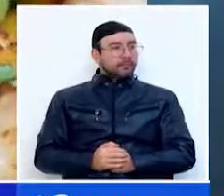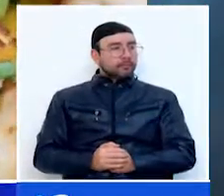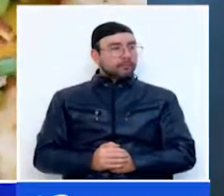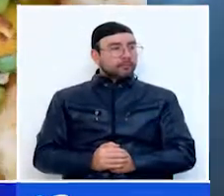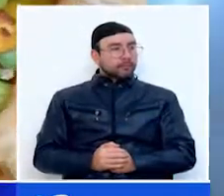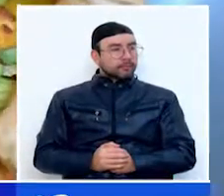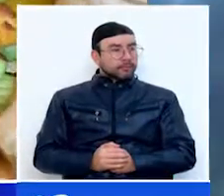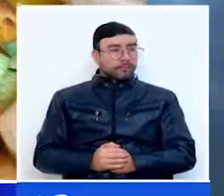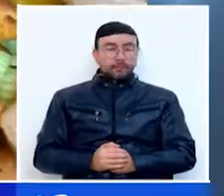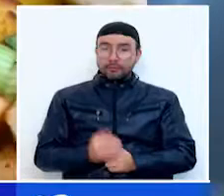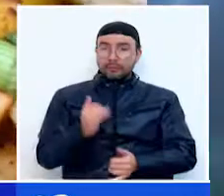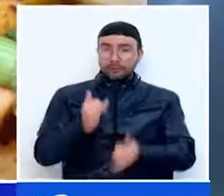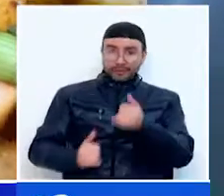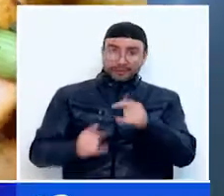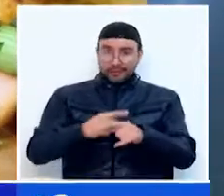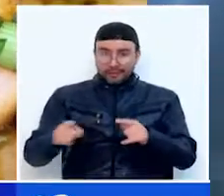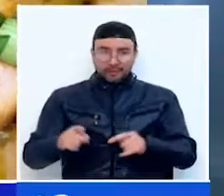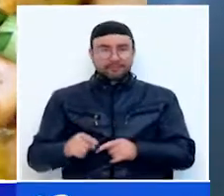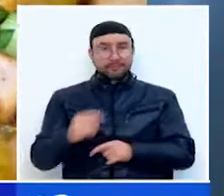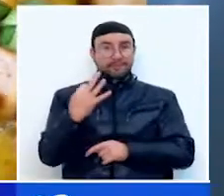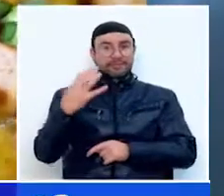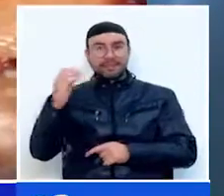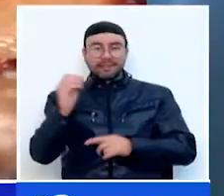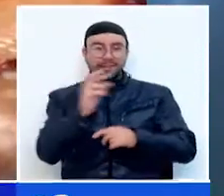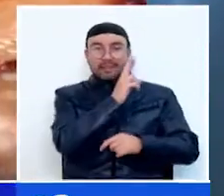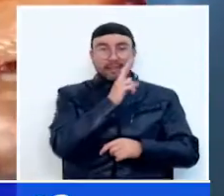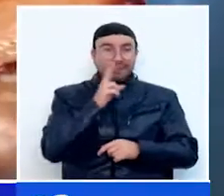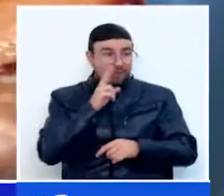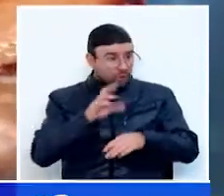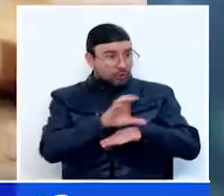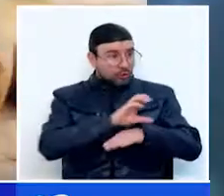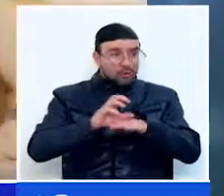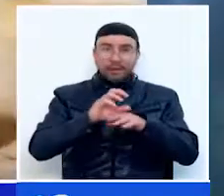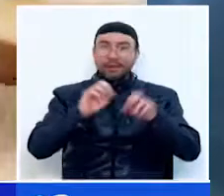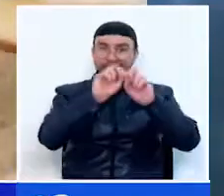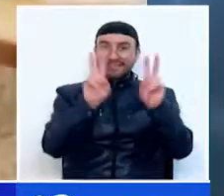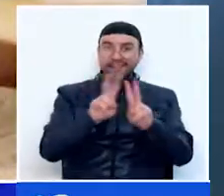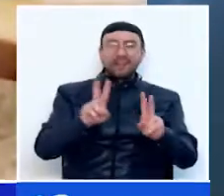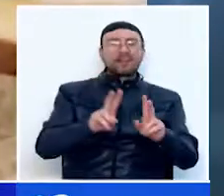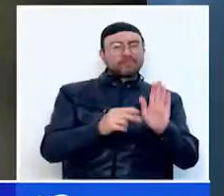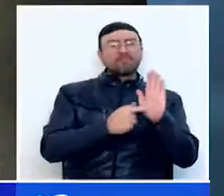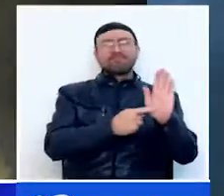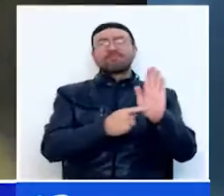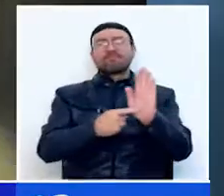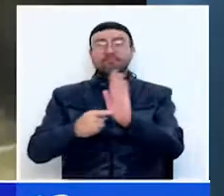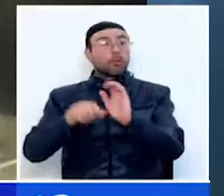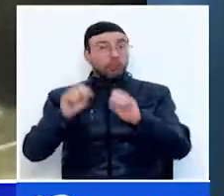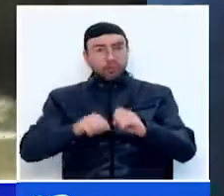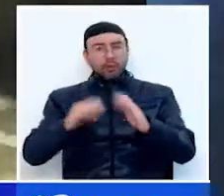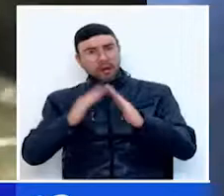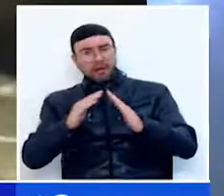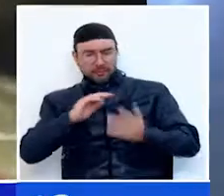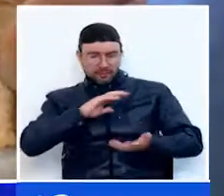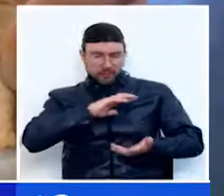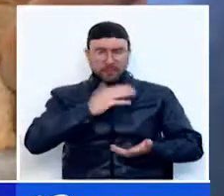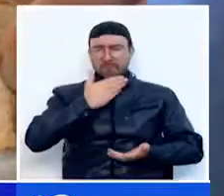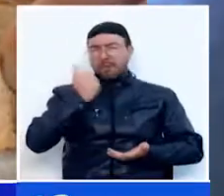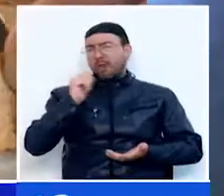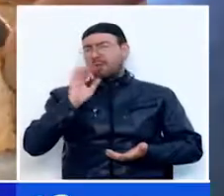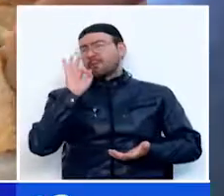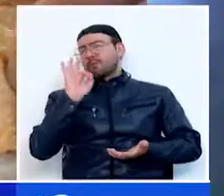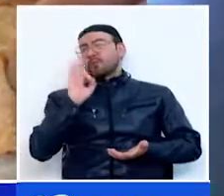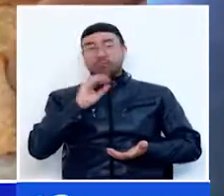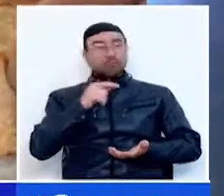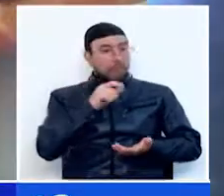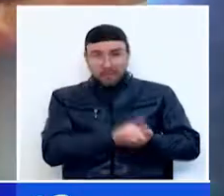Este fin de semana, 30 restaurantes de la ciudad se unen de manera virtual en una feria gastronómica para brindar domicilios con sus mejores menús por